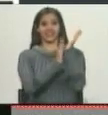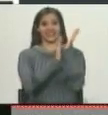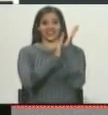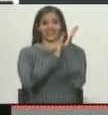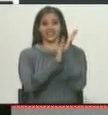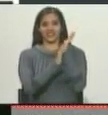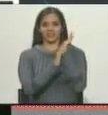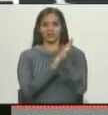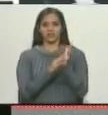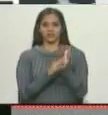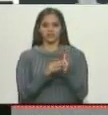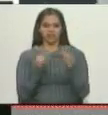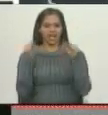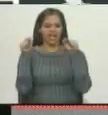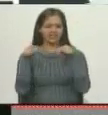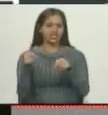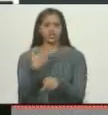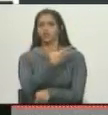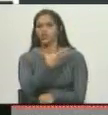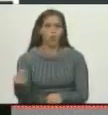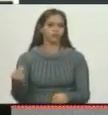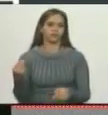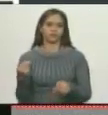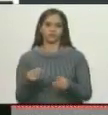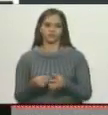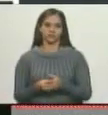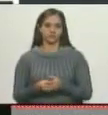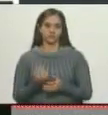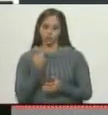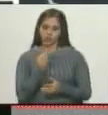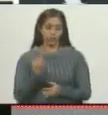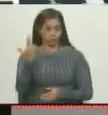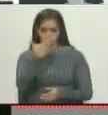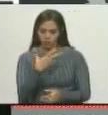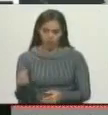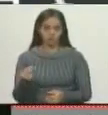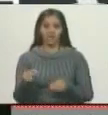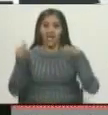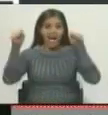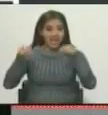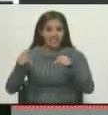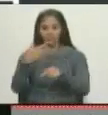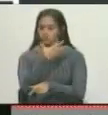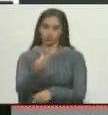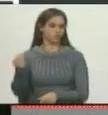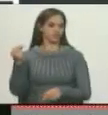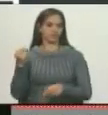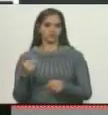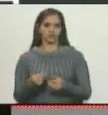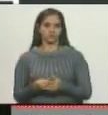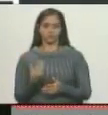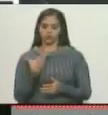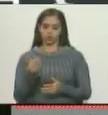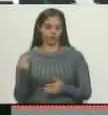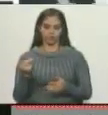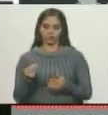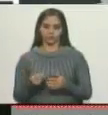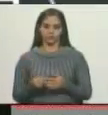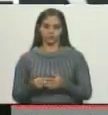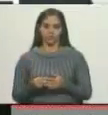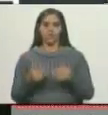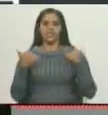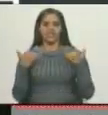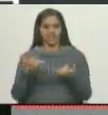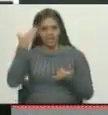esas condiciones, no, lo digo. En esas condiciones, no. Y ya sabe lo que hablamos,